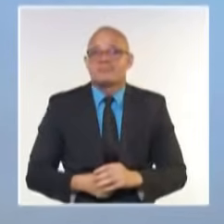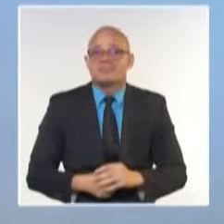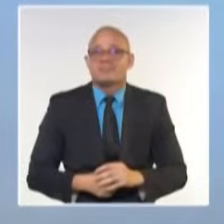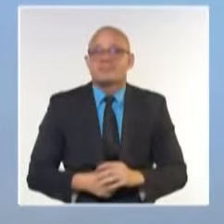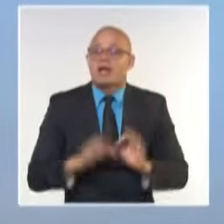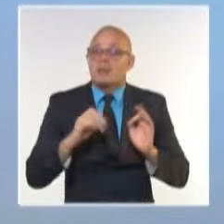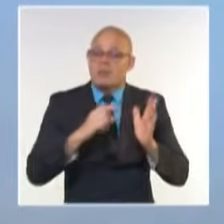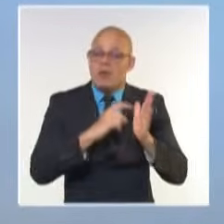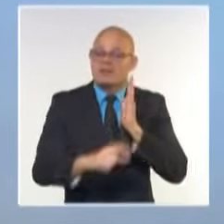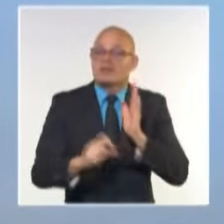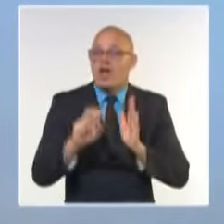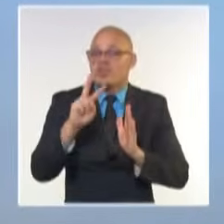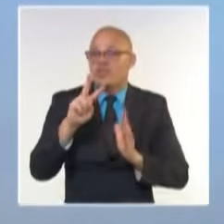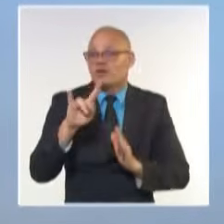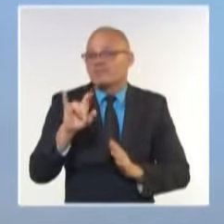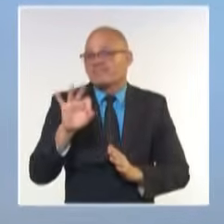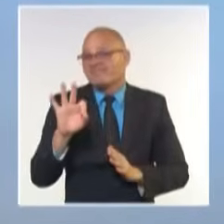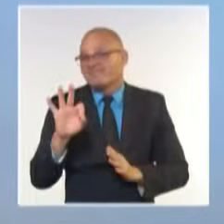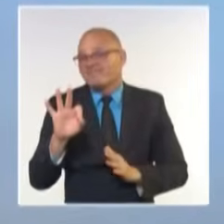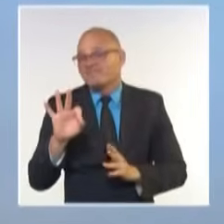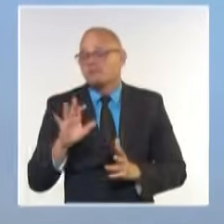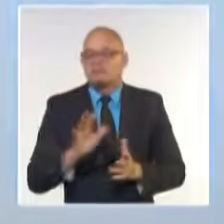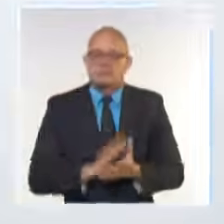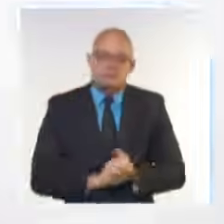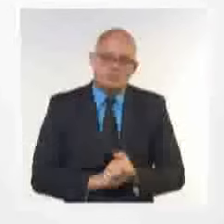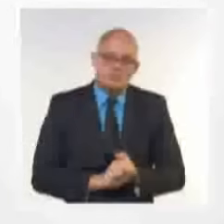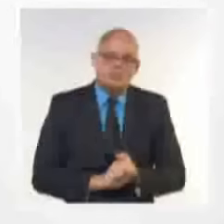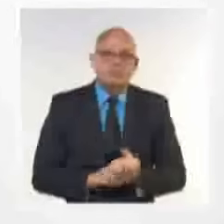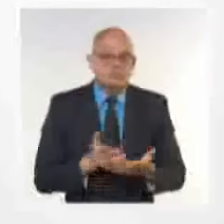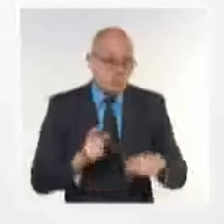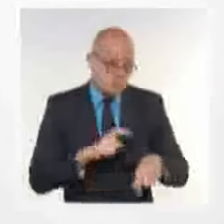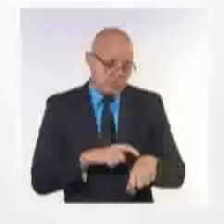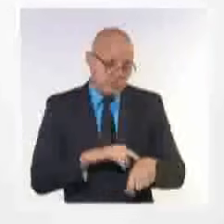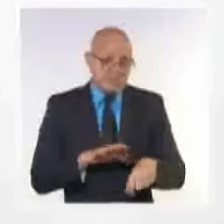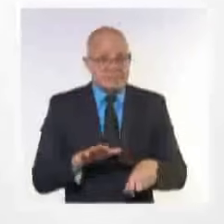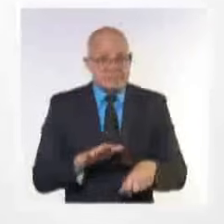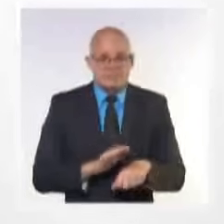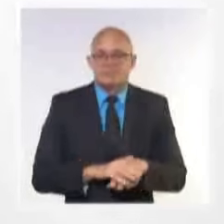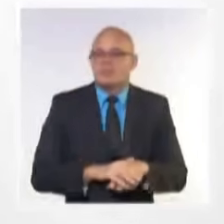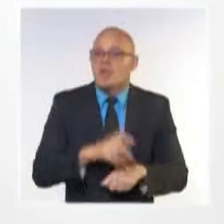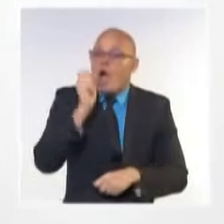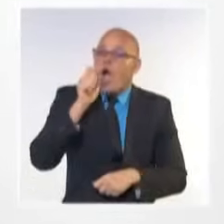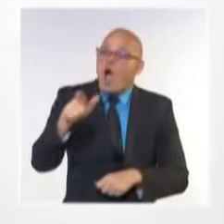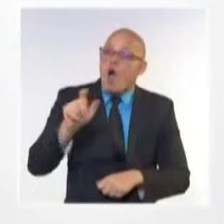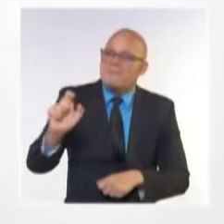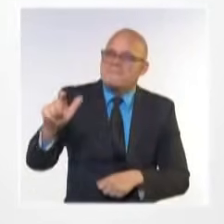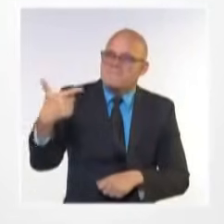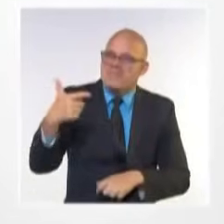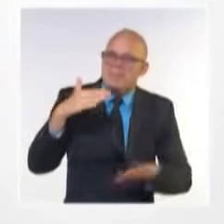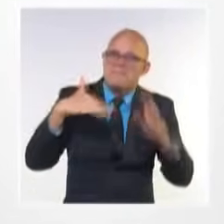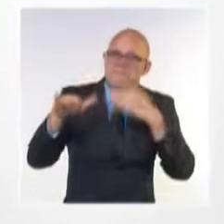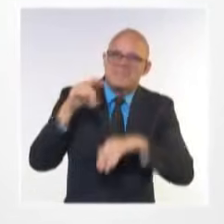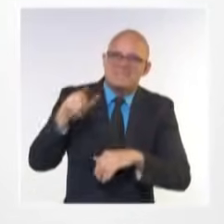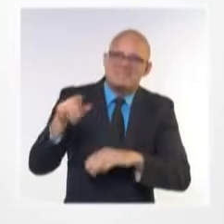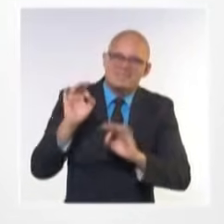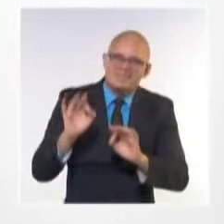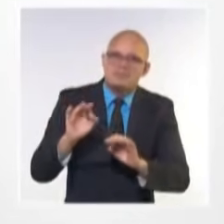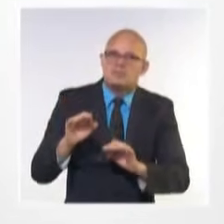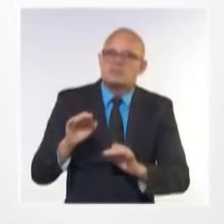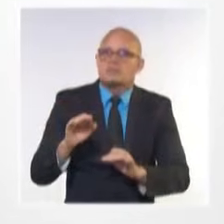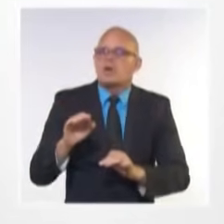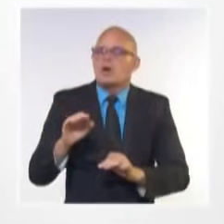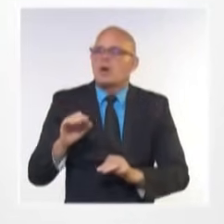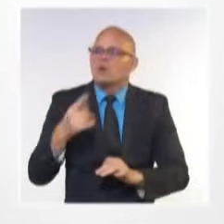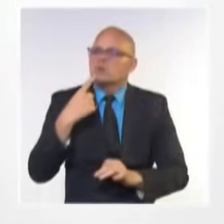muy severas. Bueno, el tiempo se está acabando. Viceministro, usted decía algo al inicio, porque cuando uno escucha todo